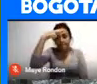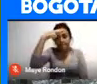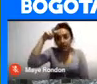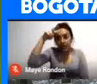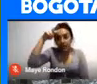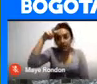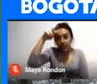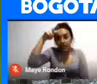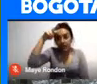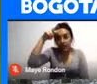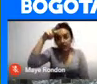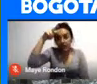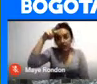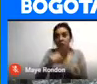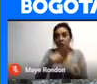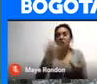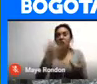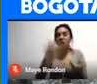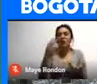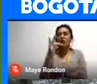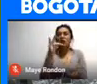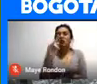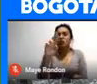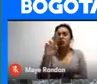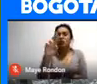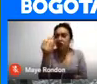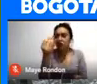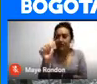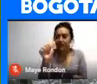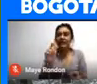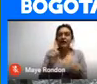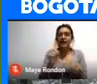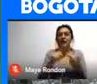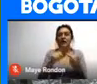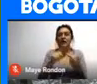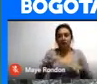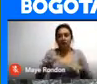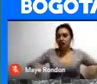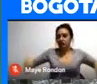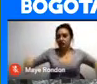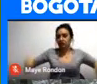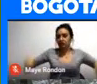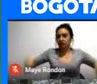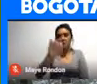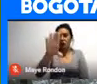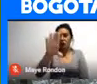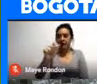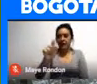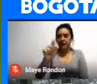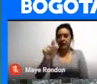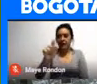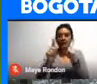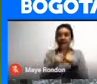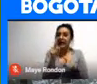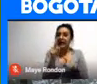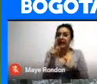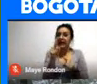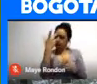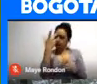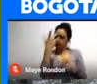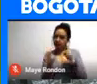Mesopotamia Egipto Canaán Turquía Y el territorio Muisca Por supuesto Entre muchos otros Eso nos hace cambiar